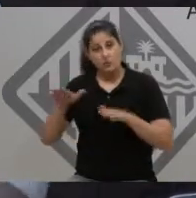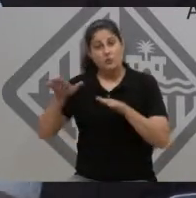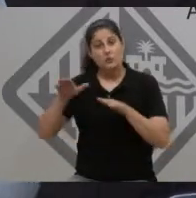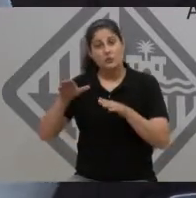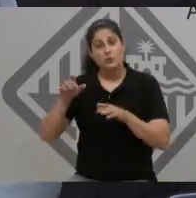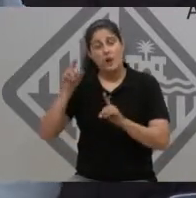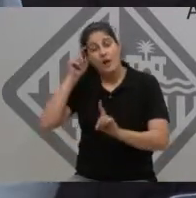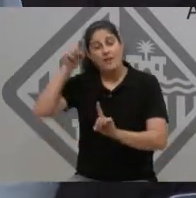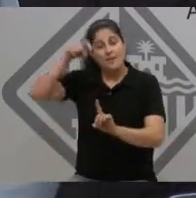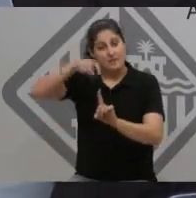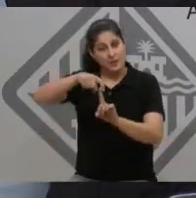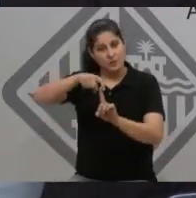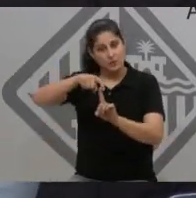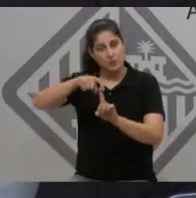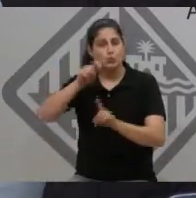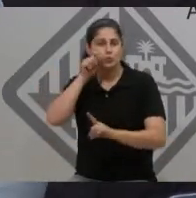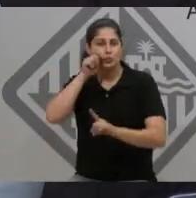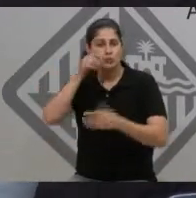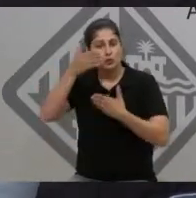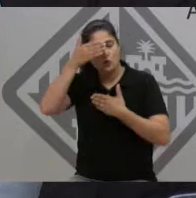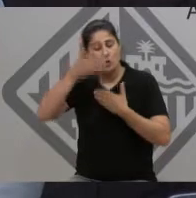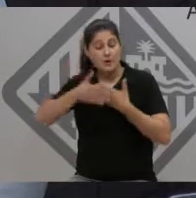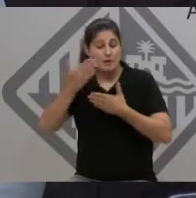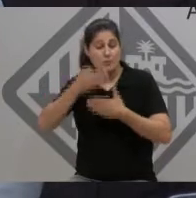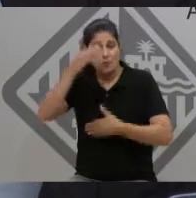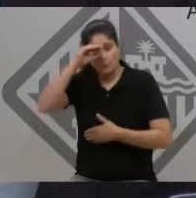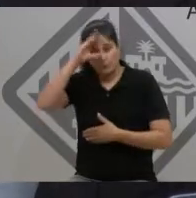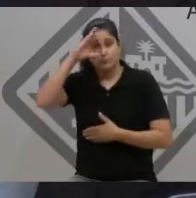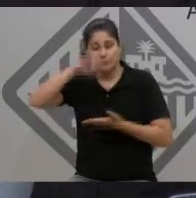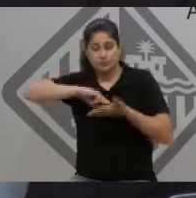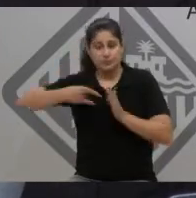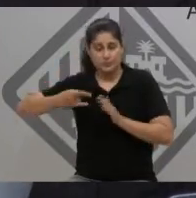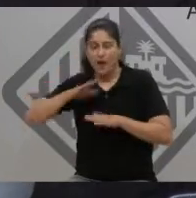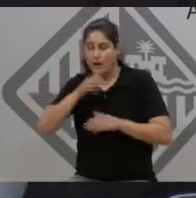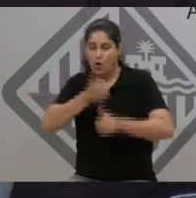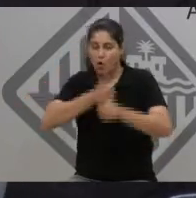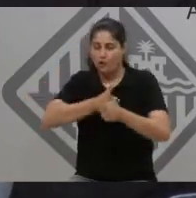turísticos inteligentes de red.es y preparando y trabajando otras nuevas posibles convocatorias.